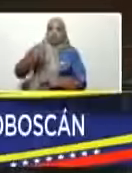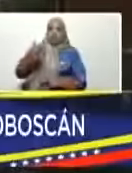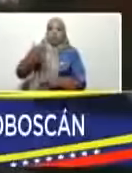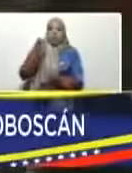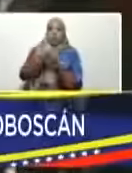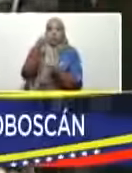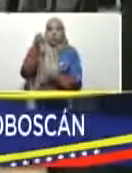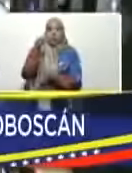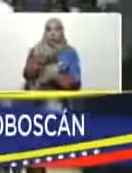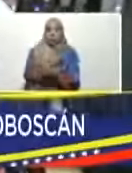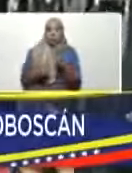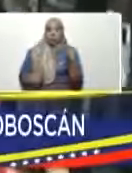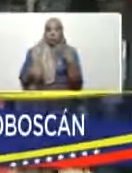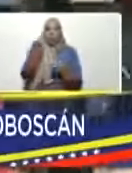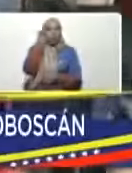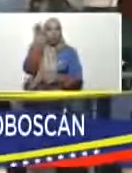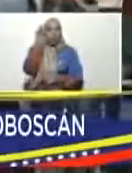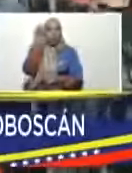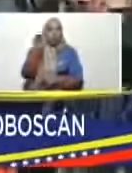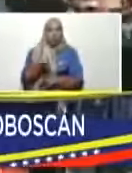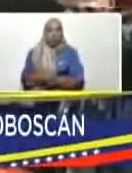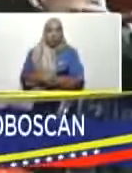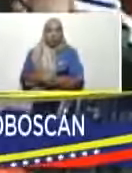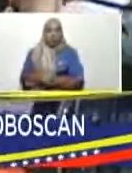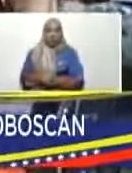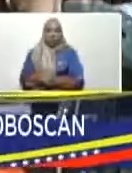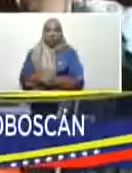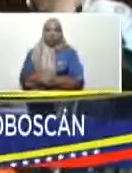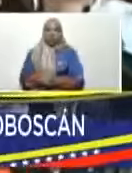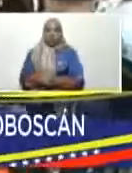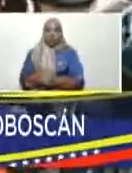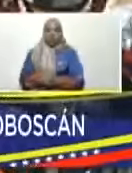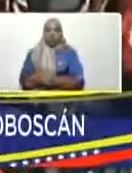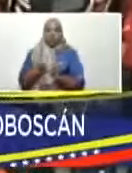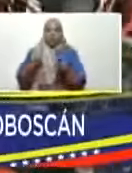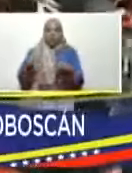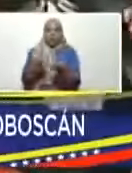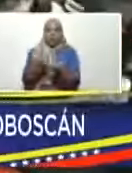éxito, presente y futuro. Venimos de cero.